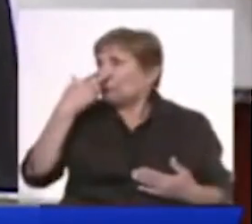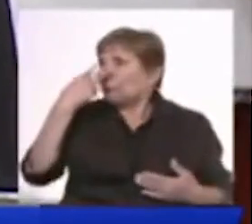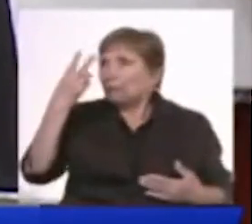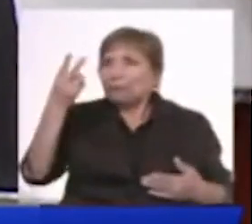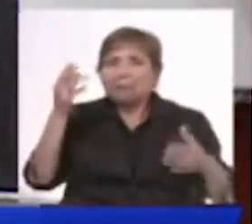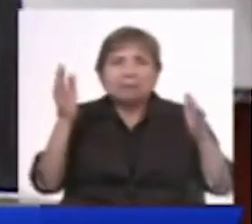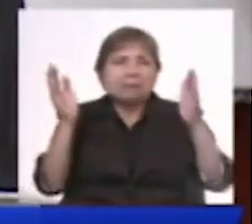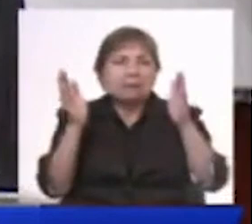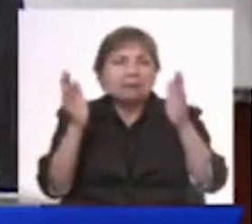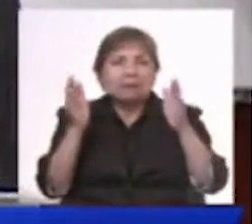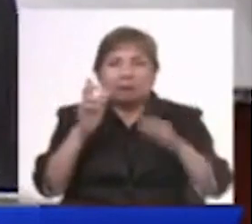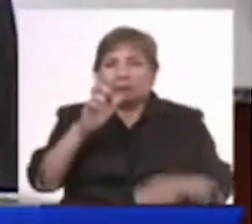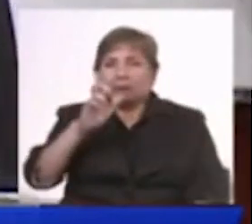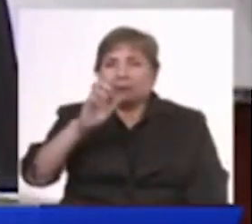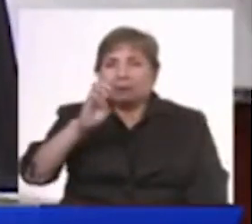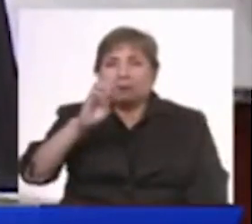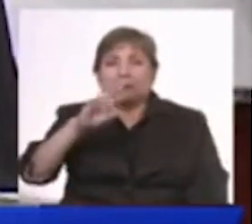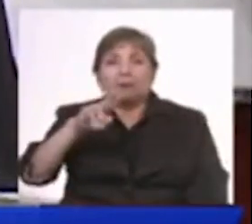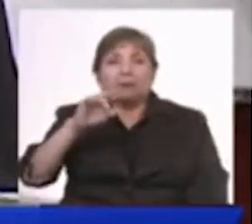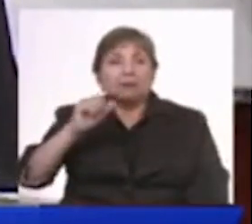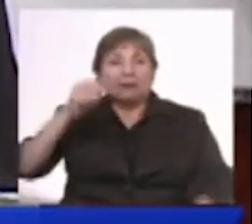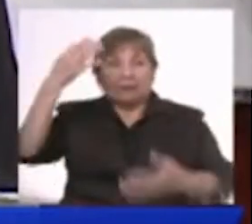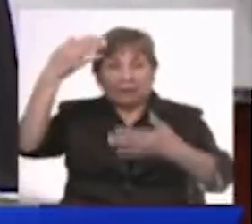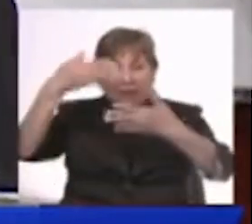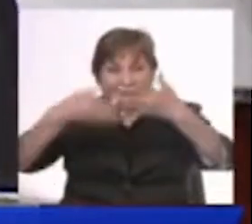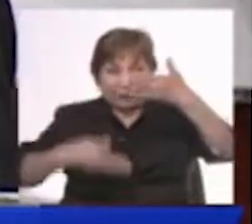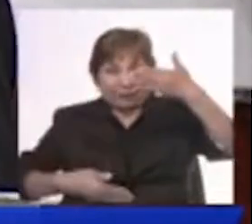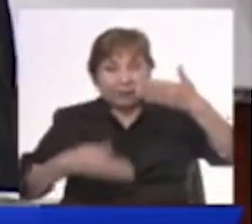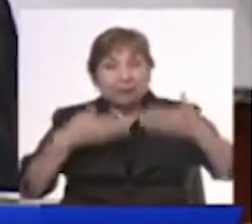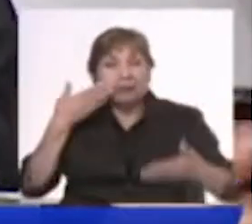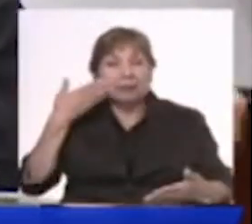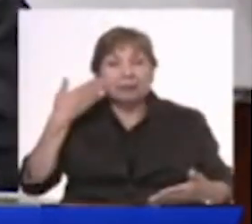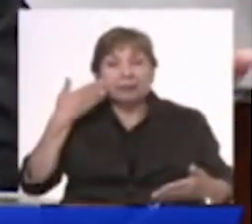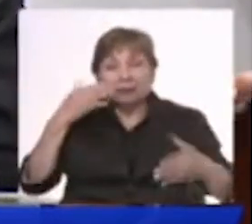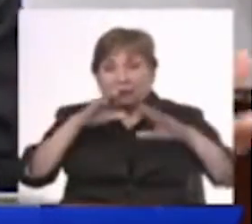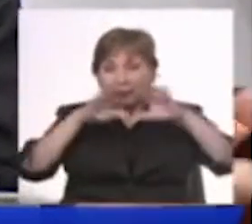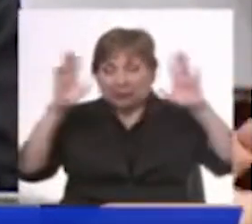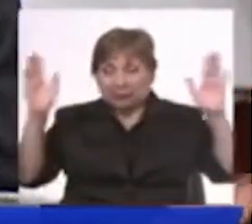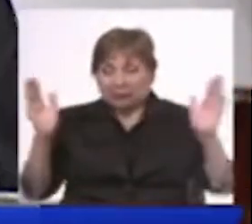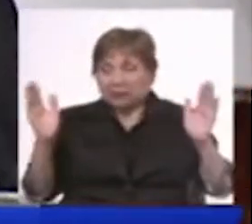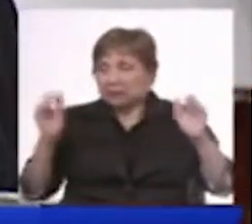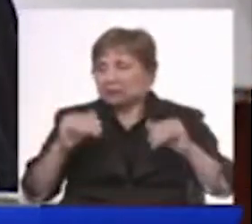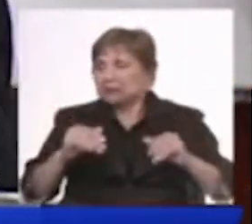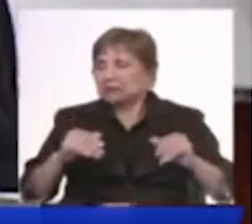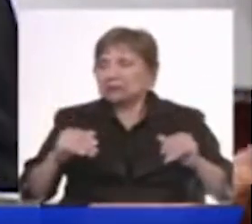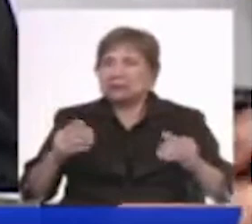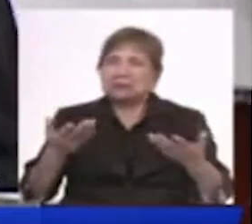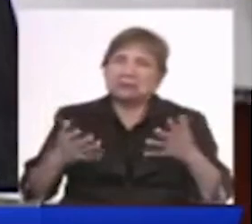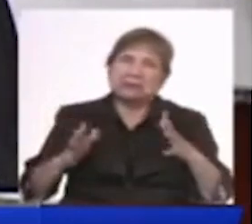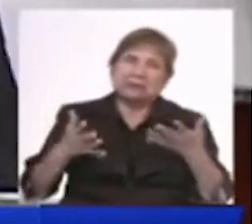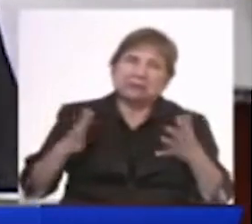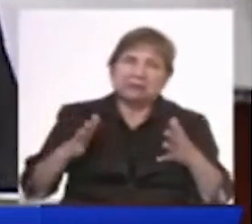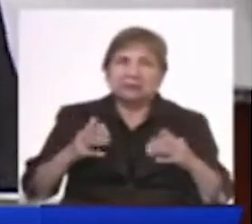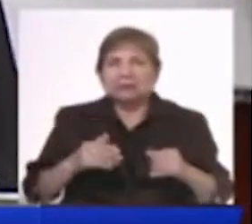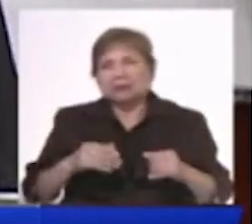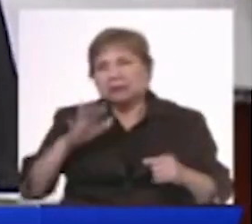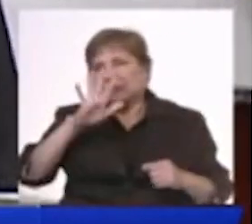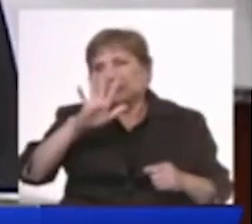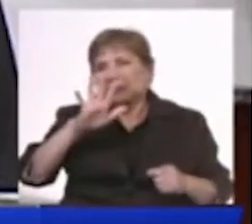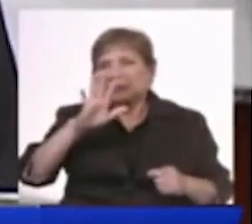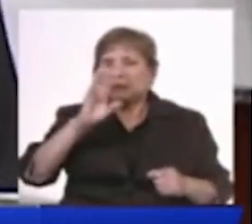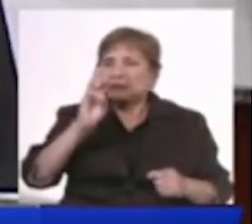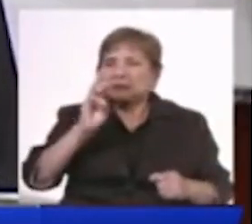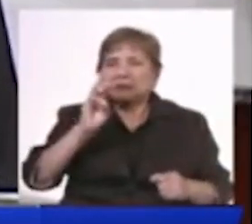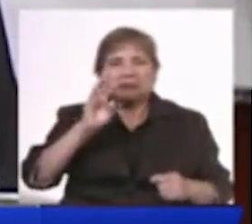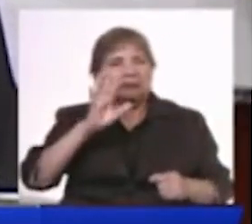un pequeño ecran que teníamos instalado en esa sala. Era un pequeño ecran de un área más o menos de 5 a 6